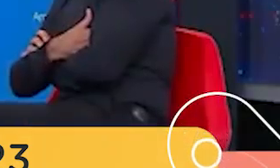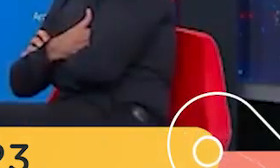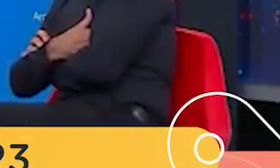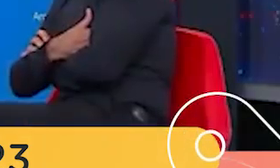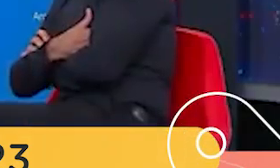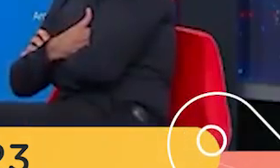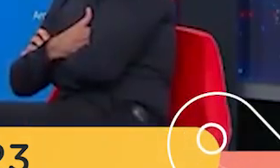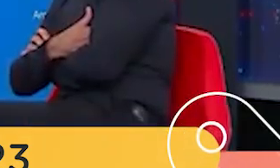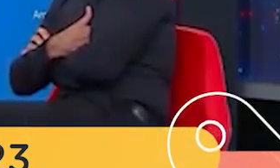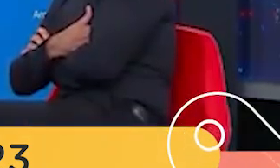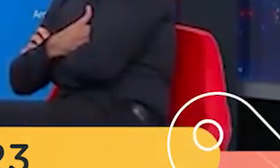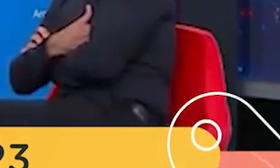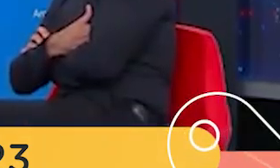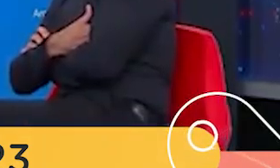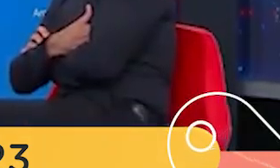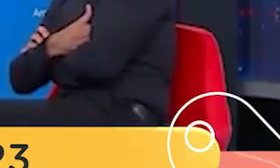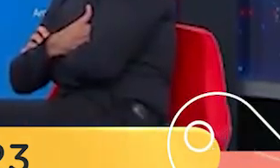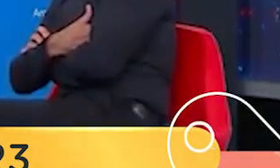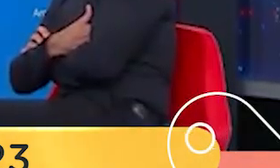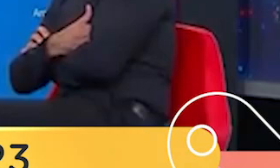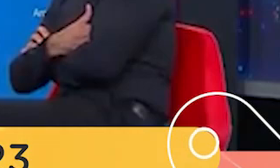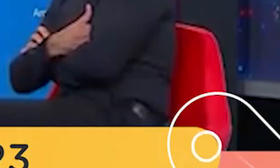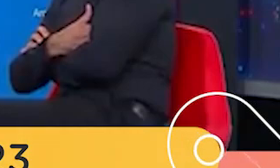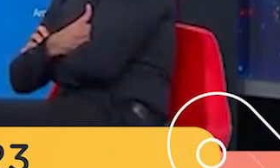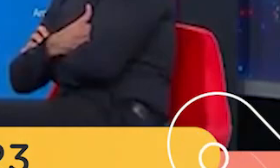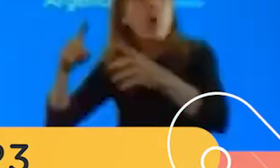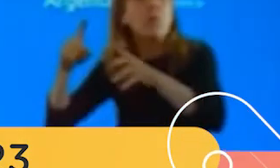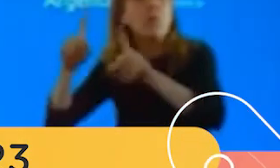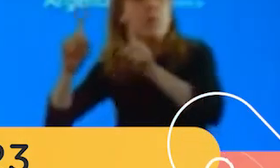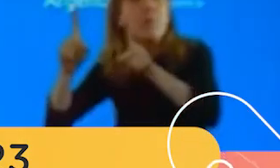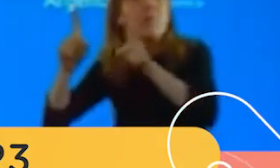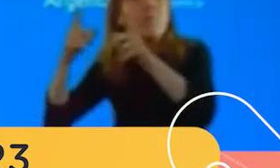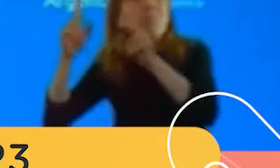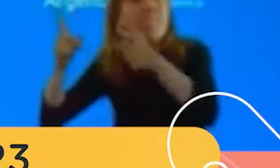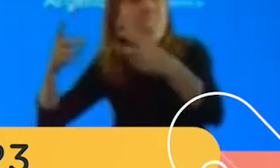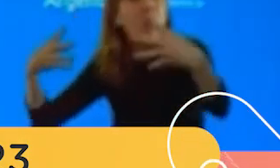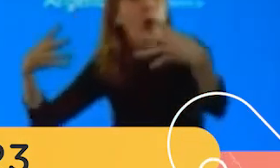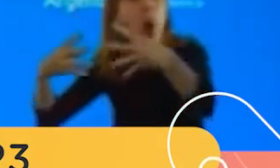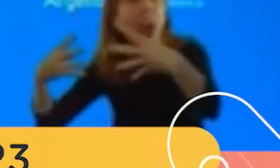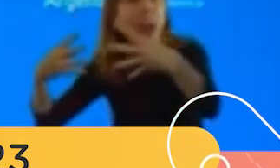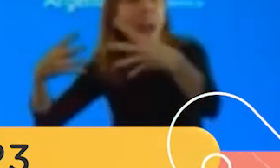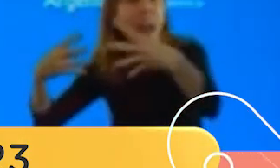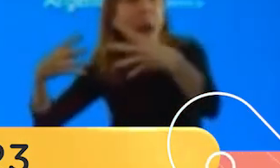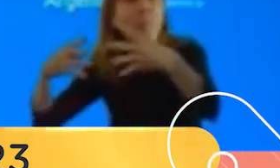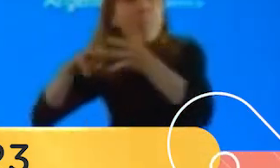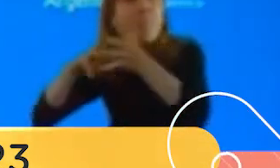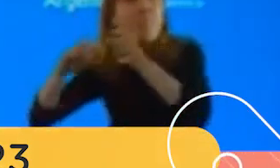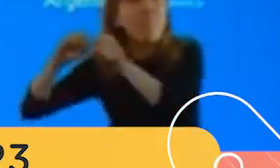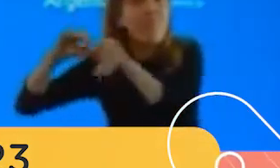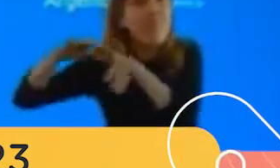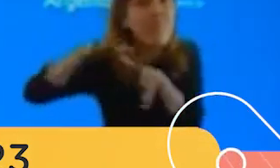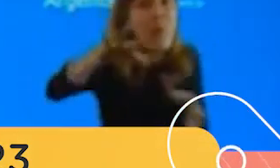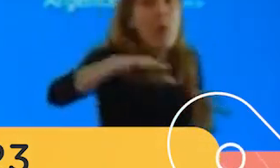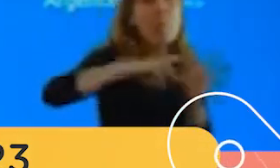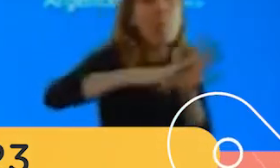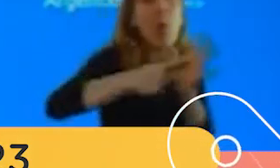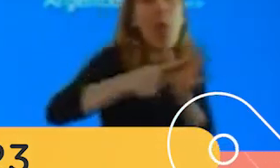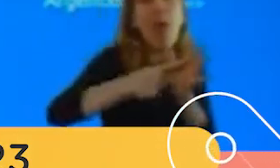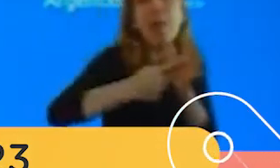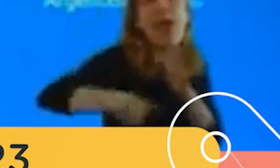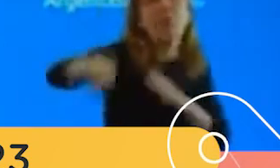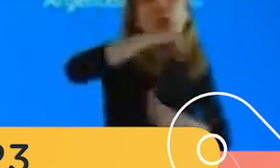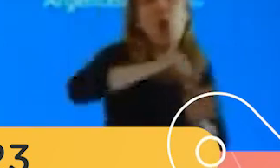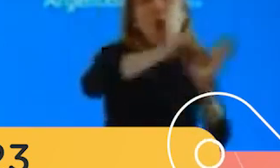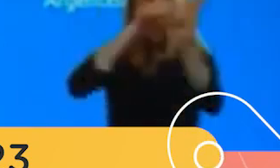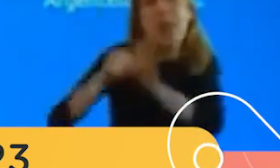muchos de nosotros decidimos acudir a la quinta a mí me llamó juanchi Zabaleta dijo Che vamos a ir varios de nosotros le digo obviamente